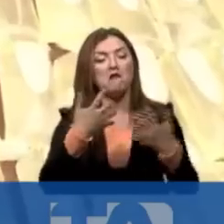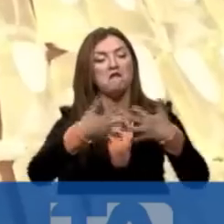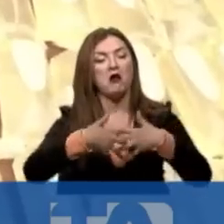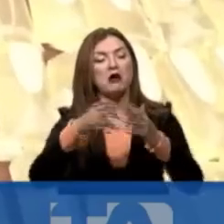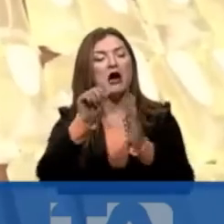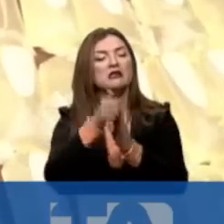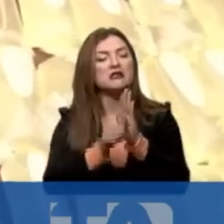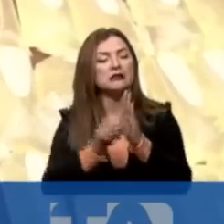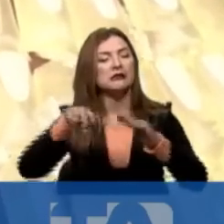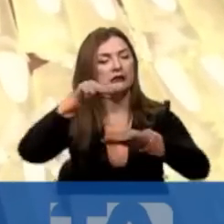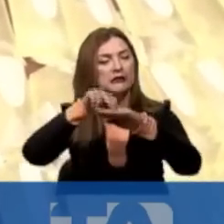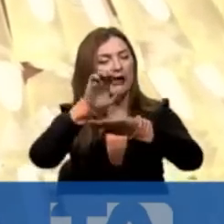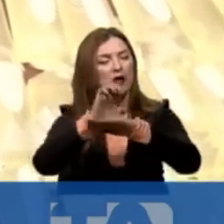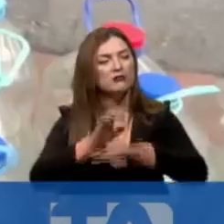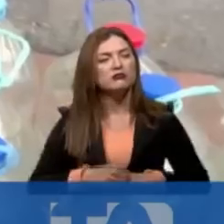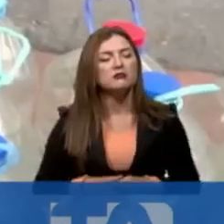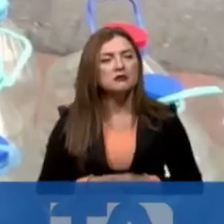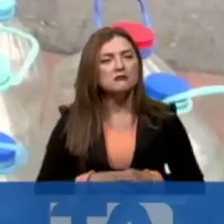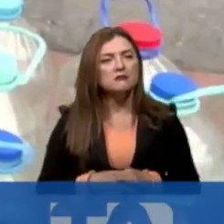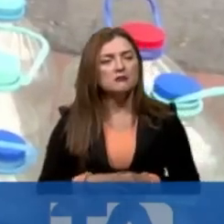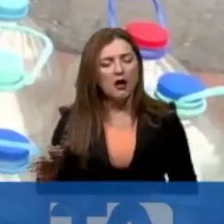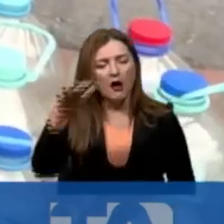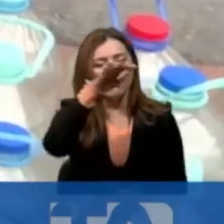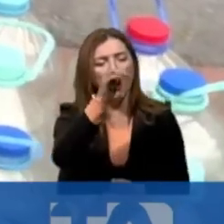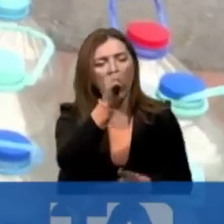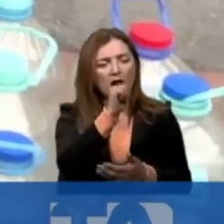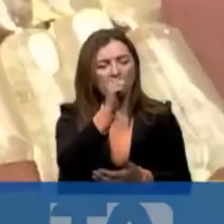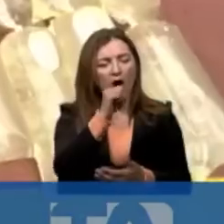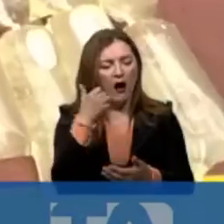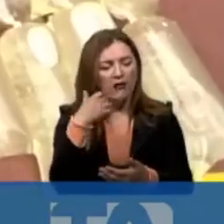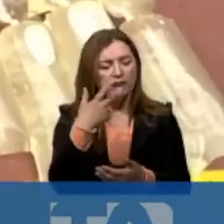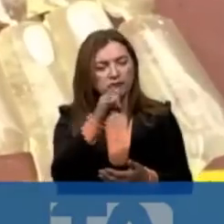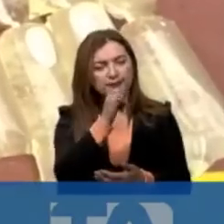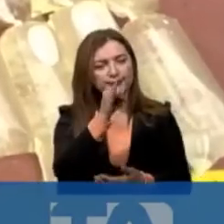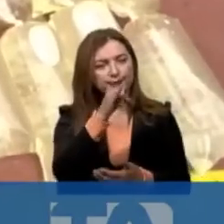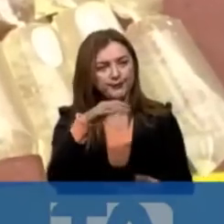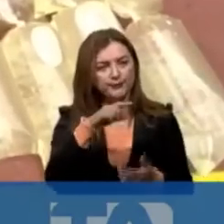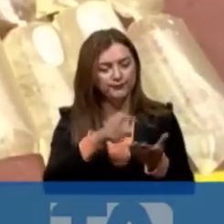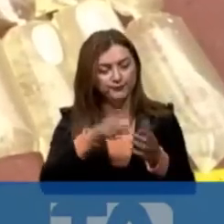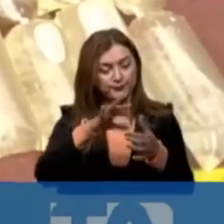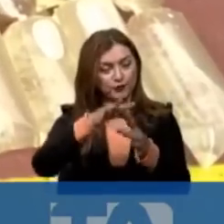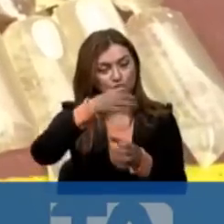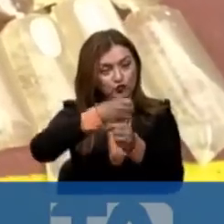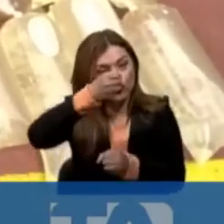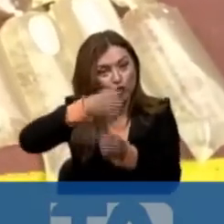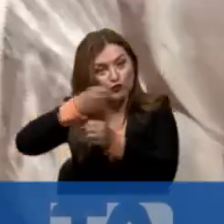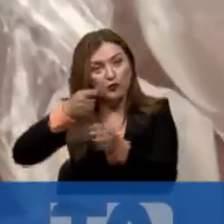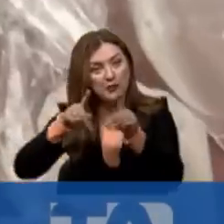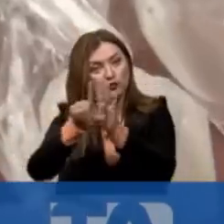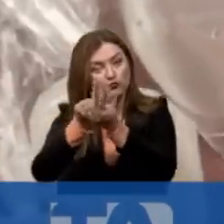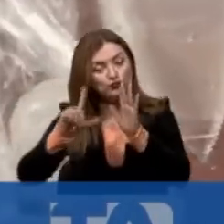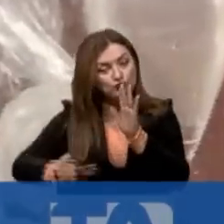nacional. Según las autoridades, los 10.000 litros de licor artesanal que incluso estaban repartidos en fundas y sin registro